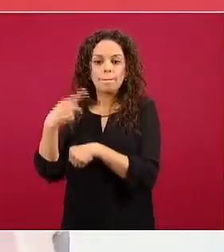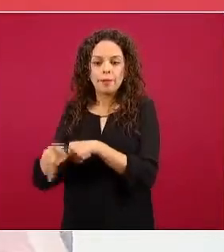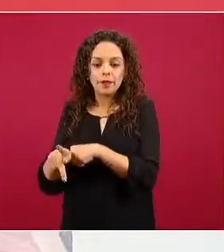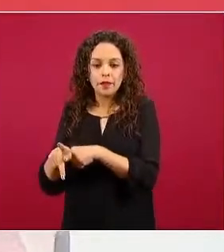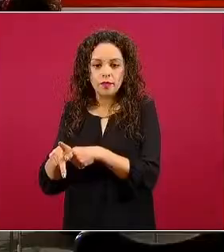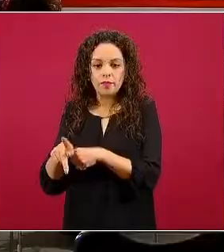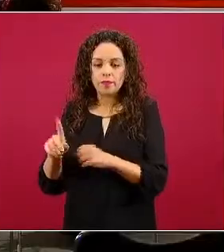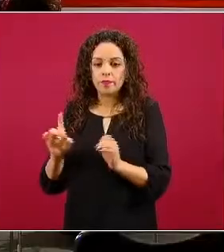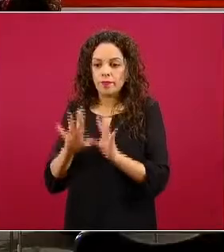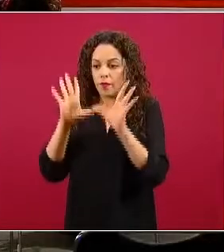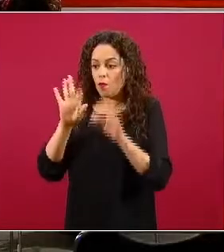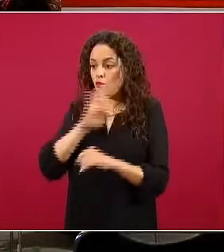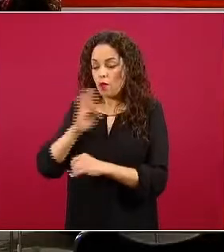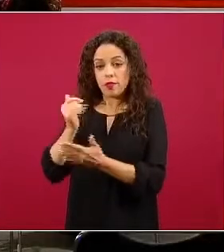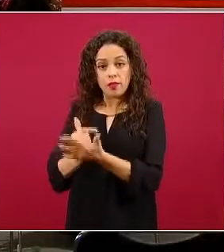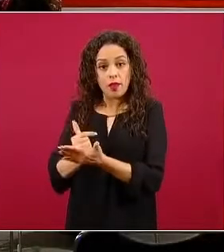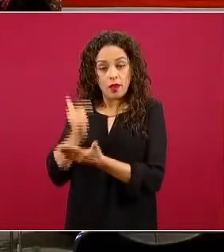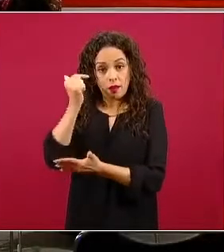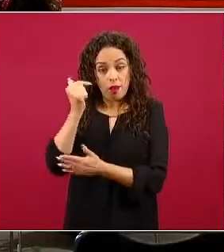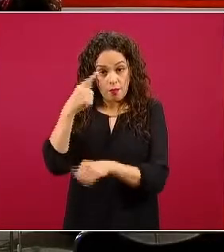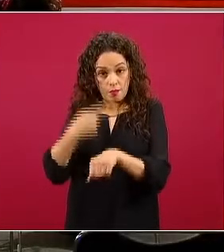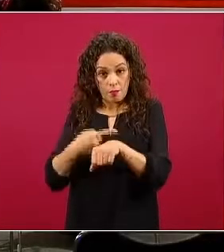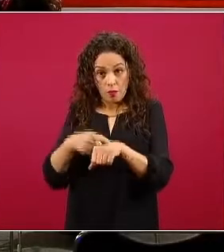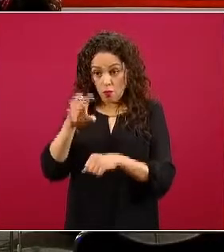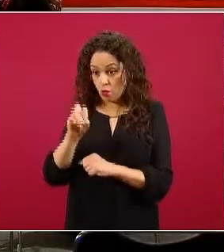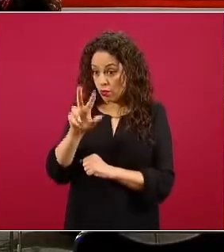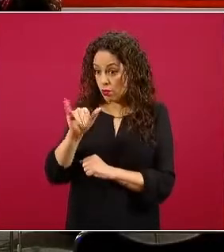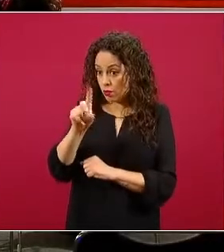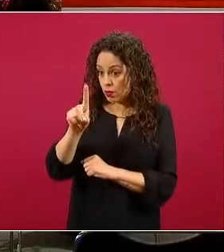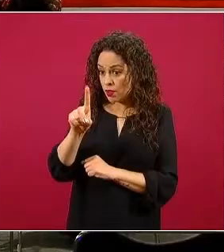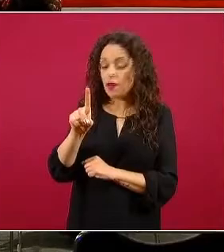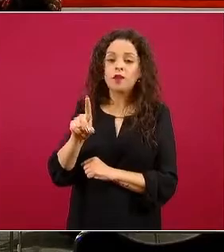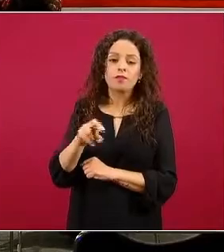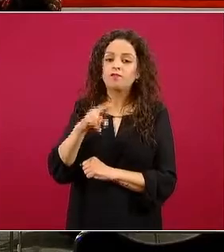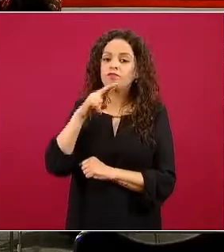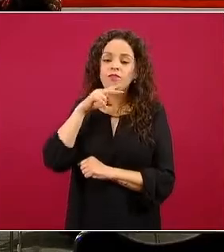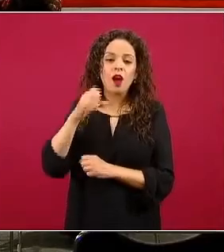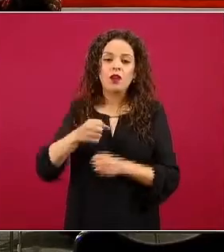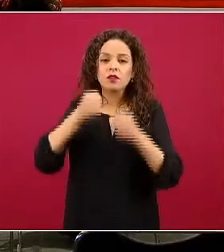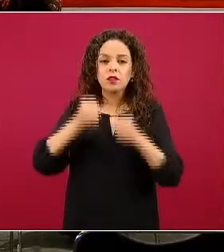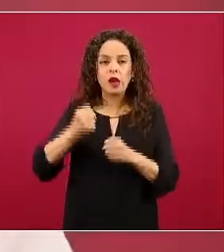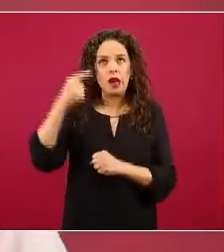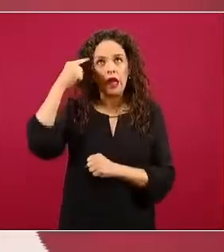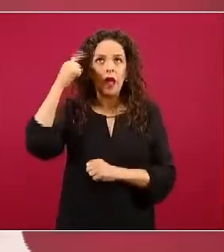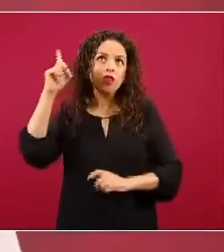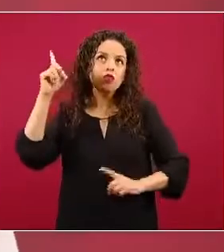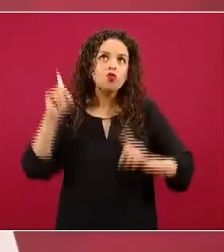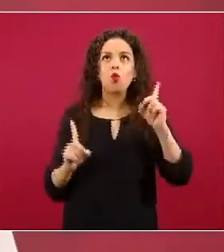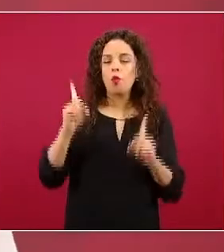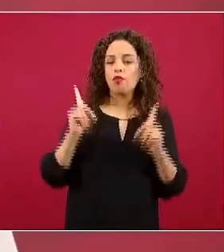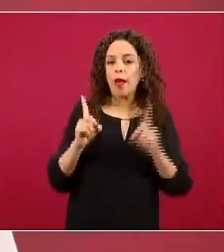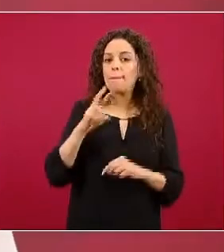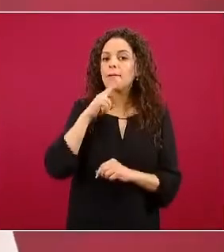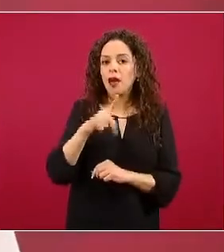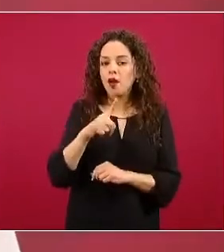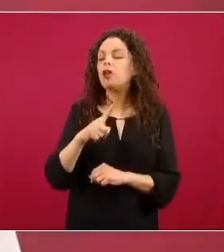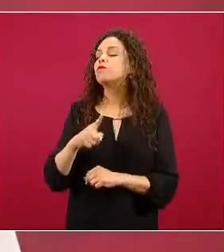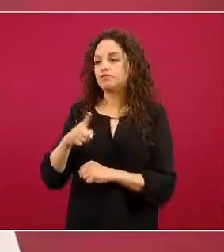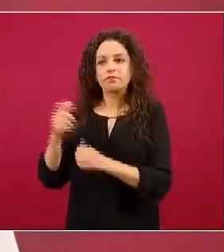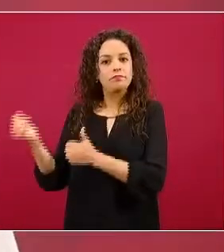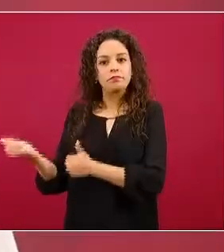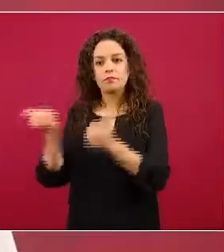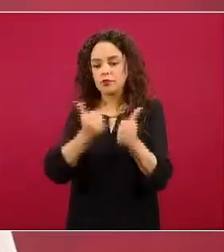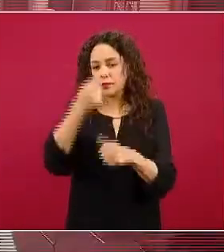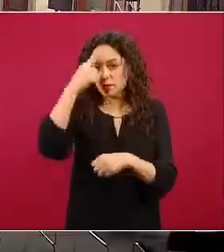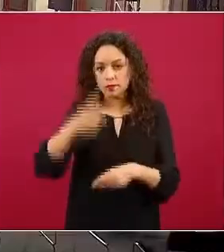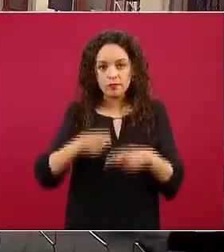que la persona se complique de COVID, siempre lo mejor es sospechar de COVID y que reciba una